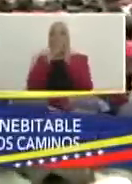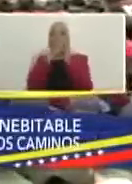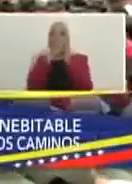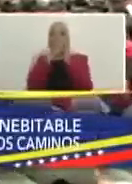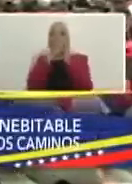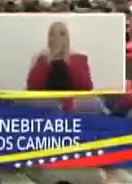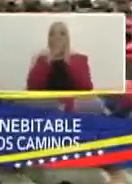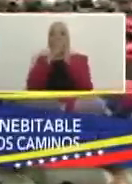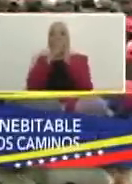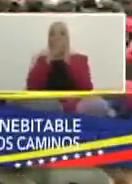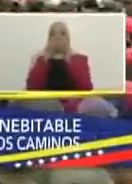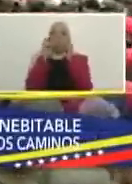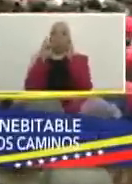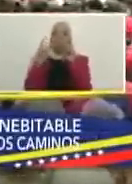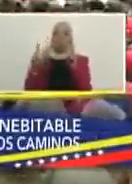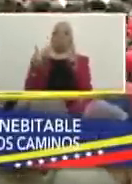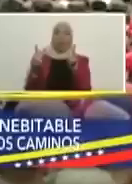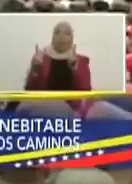viendo